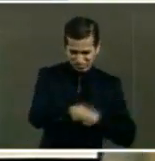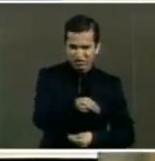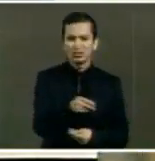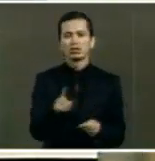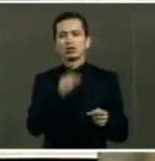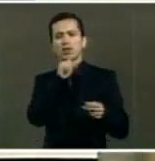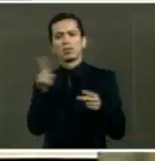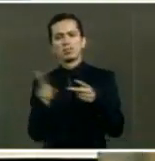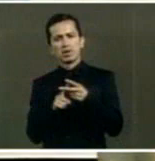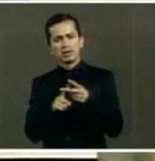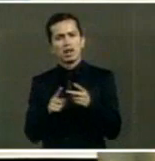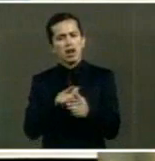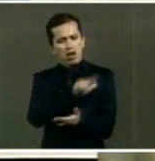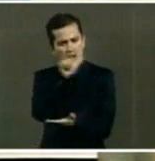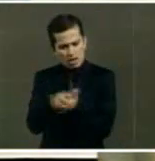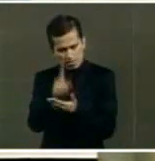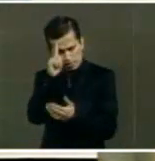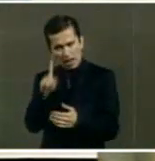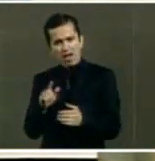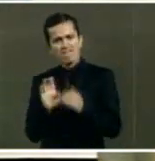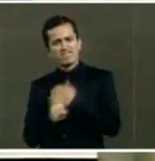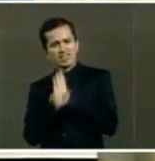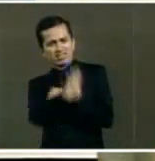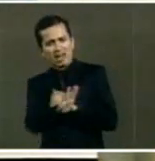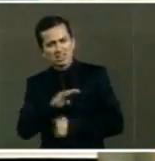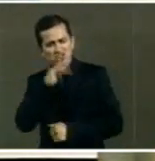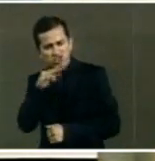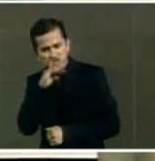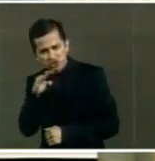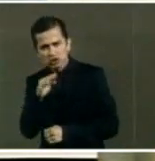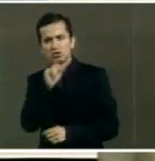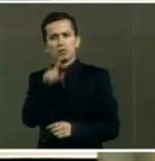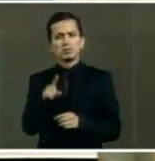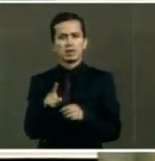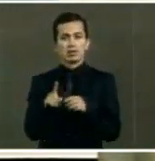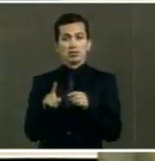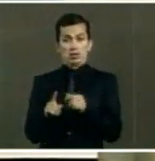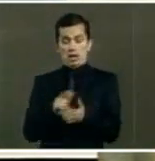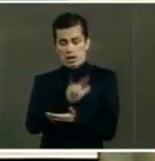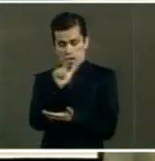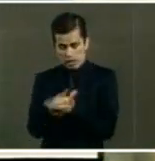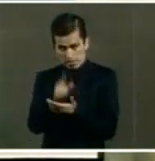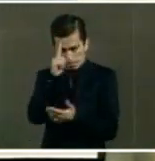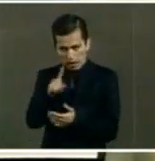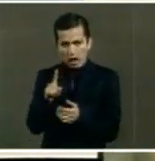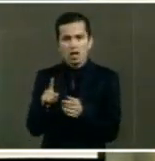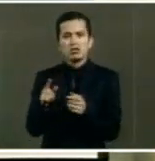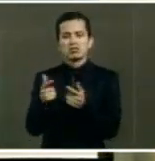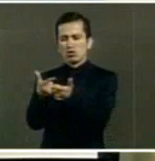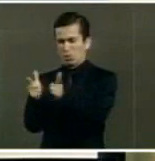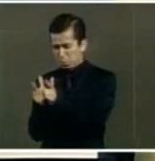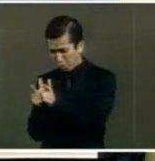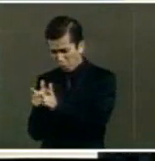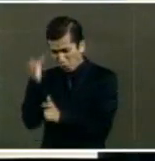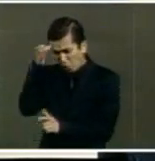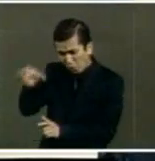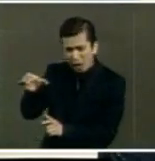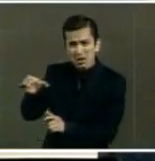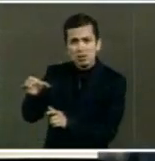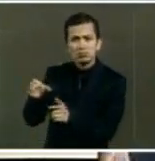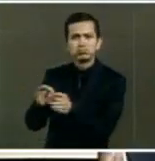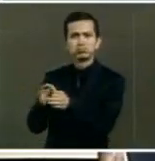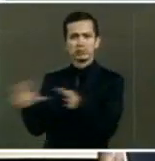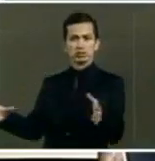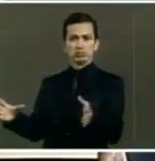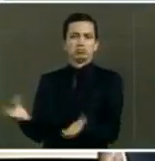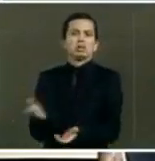ley anticorrupción, la iniciativa de cadenas delictivas, que permitirá, por ejemplo, que un miembro de un grupo delictivo también